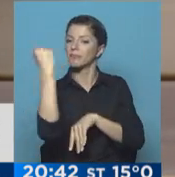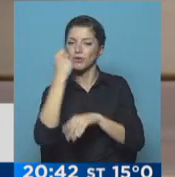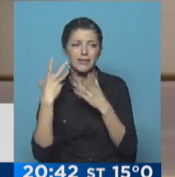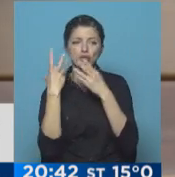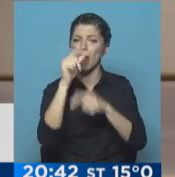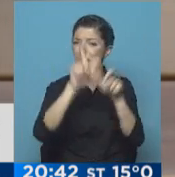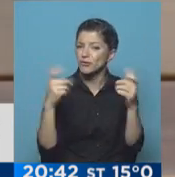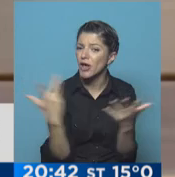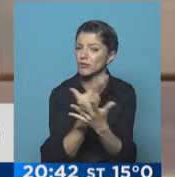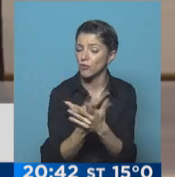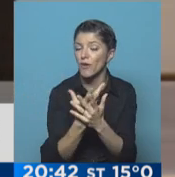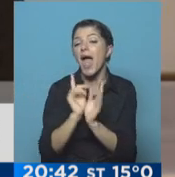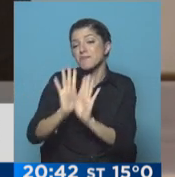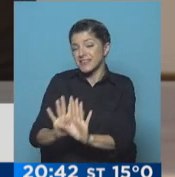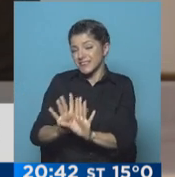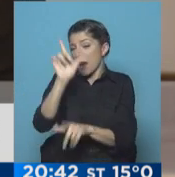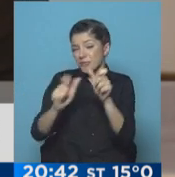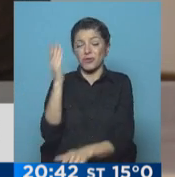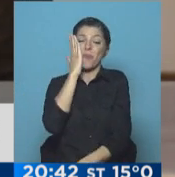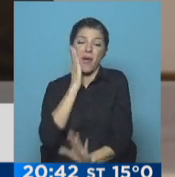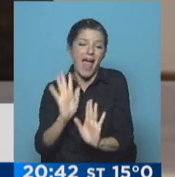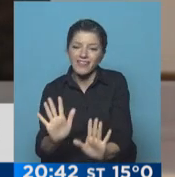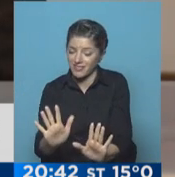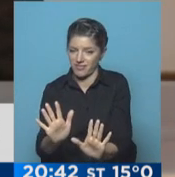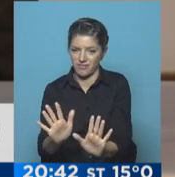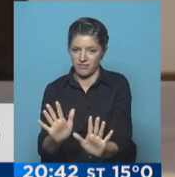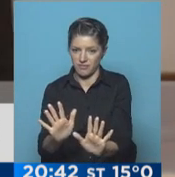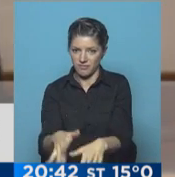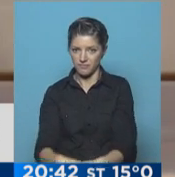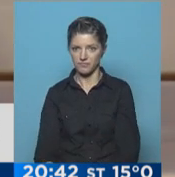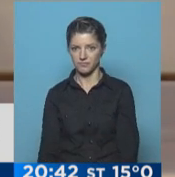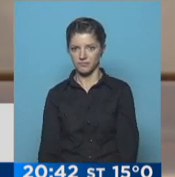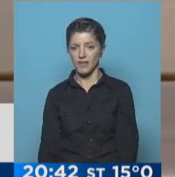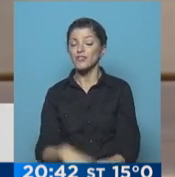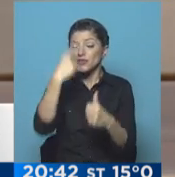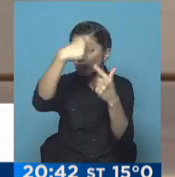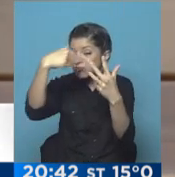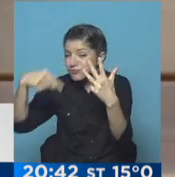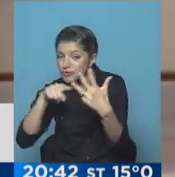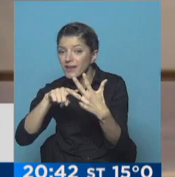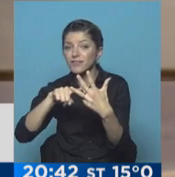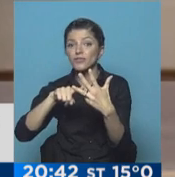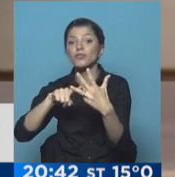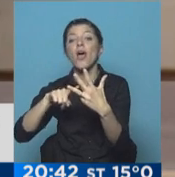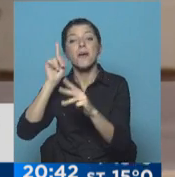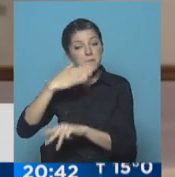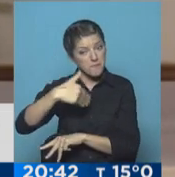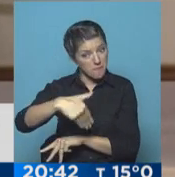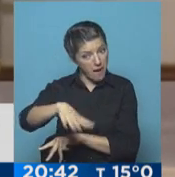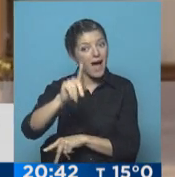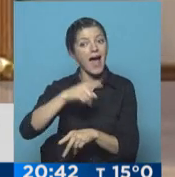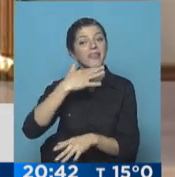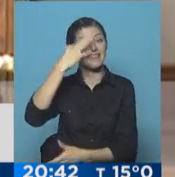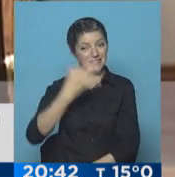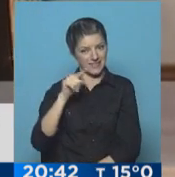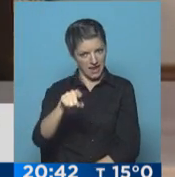actúa la gente de buena fe y la gente de bien. Estas cosas son las que están en juego en el país y